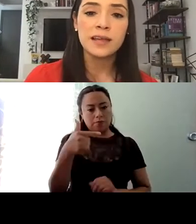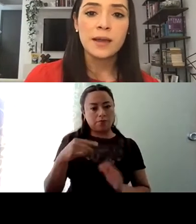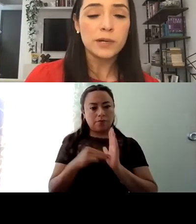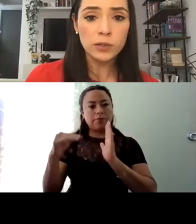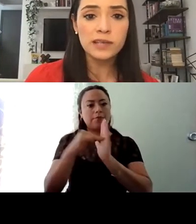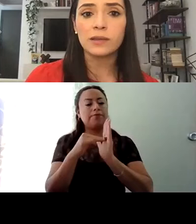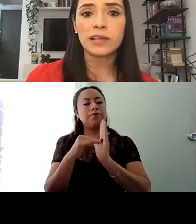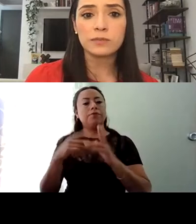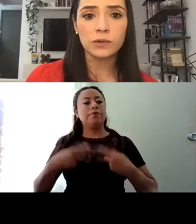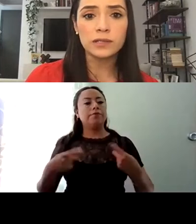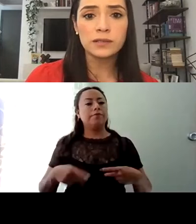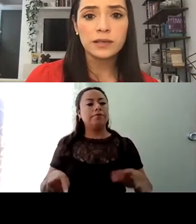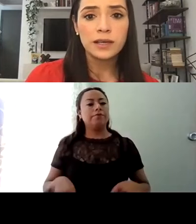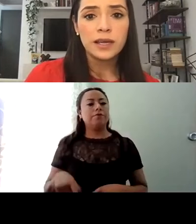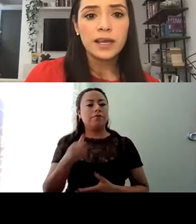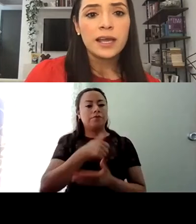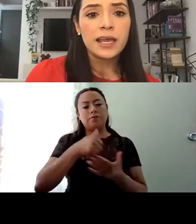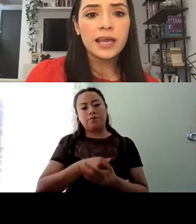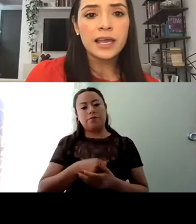ellas personas adultas mayores.